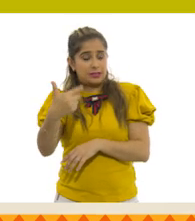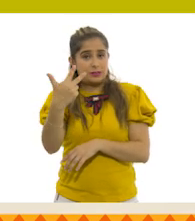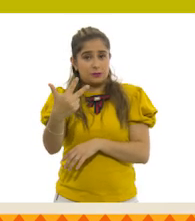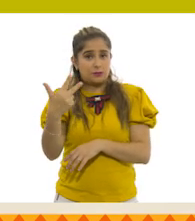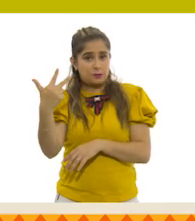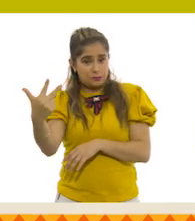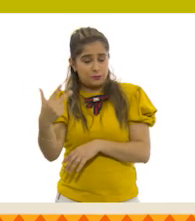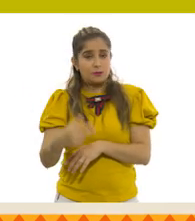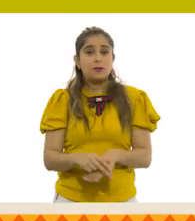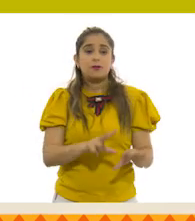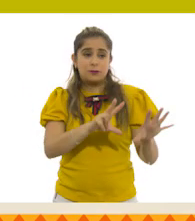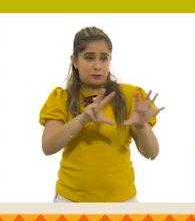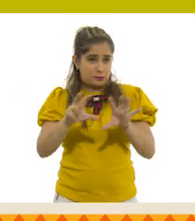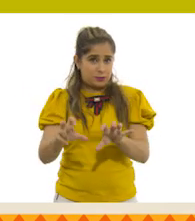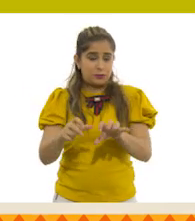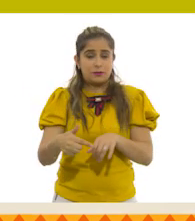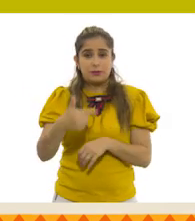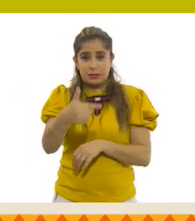800-288-6688 y